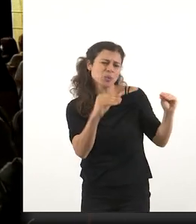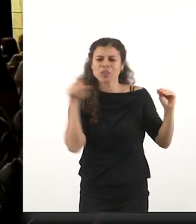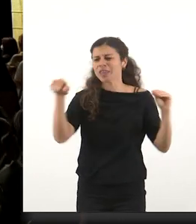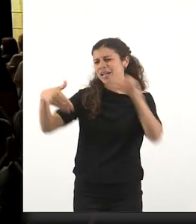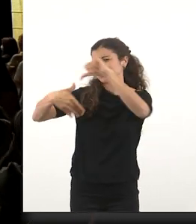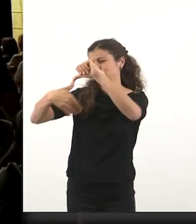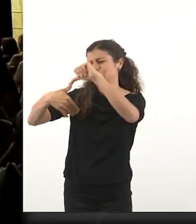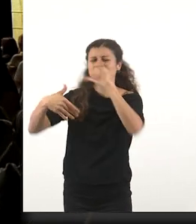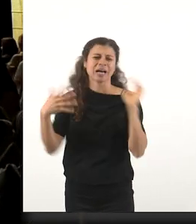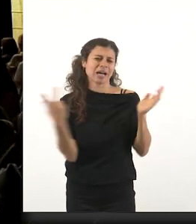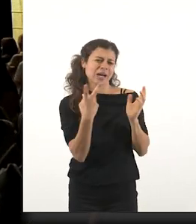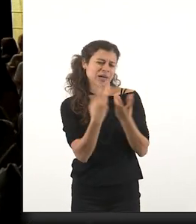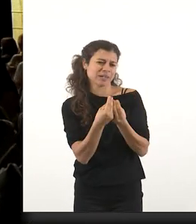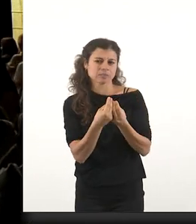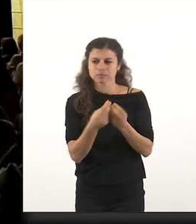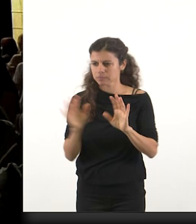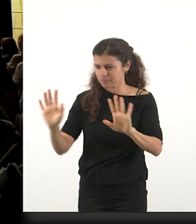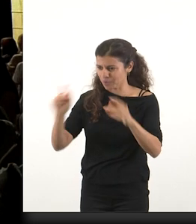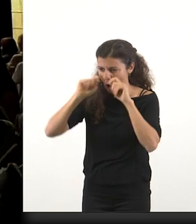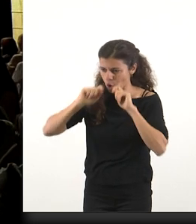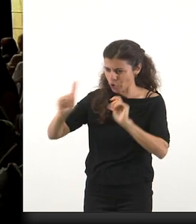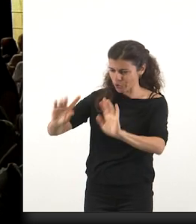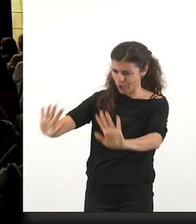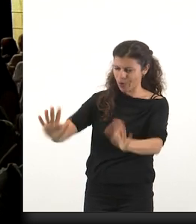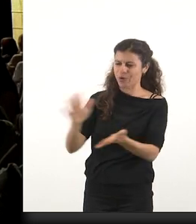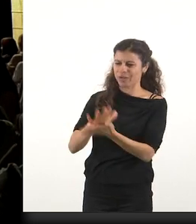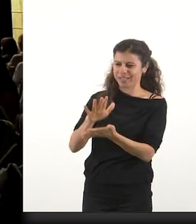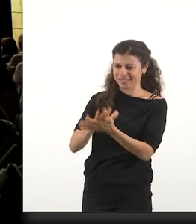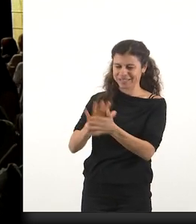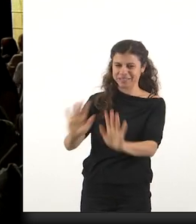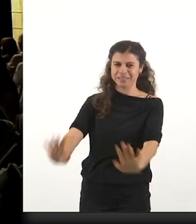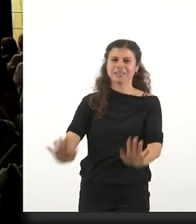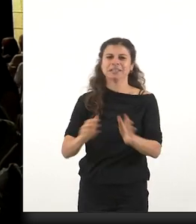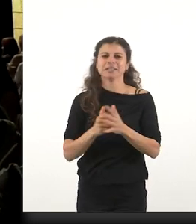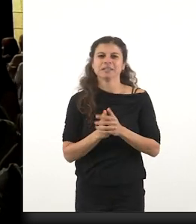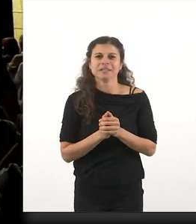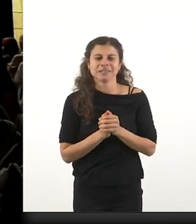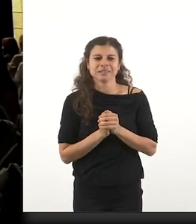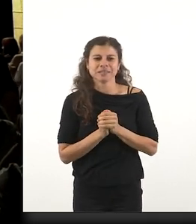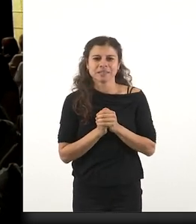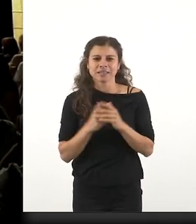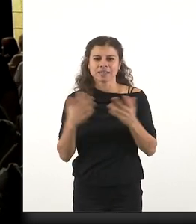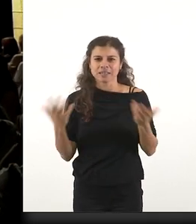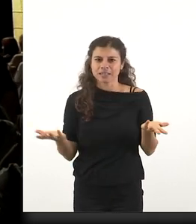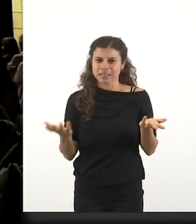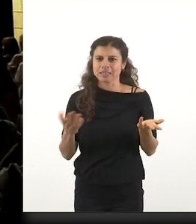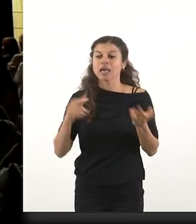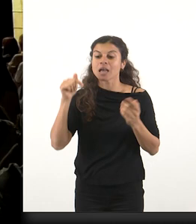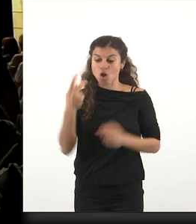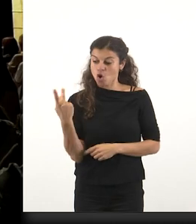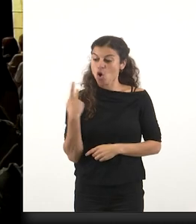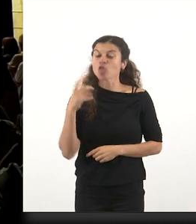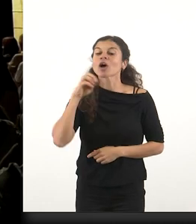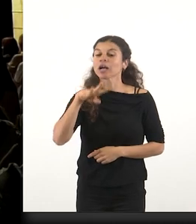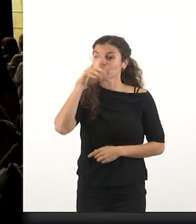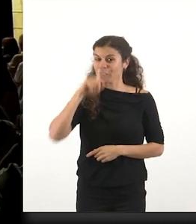Digo, hija, digo, no llores más, cariño, que te va a dar un síncope, chocho mío. Que para que Iván y yo estemos bien de puta madre 14 años, tú no